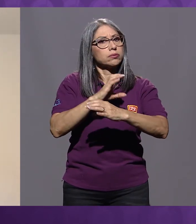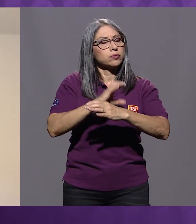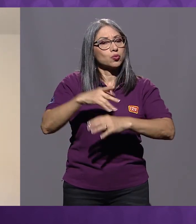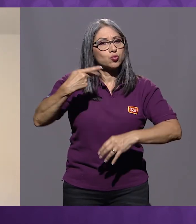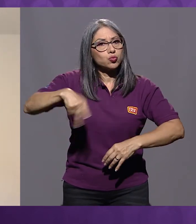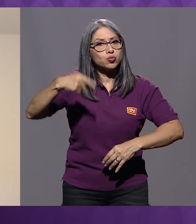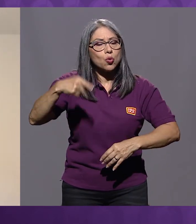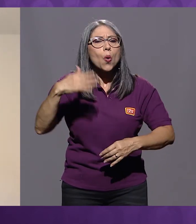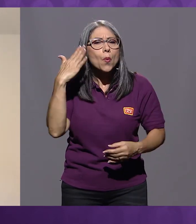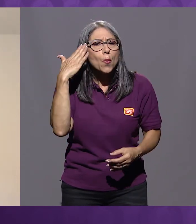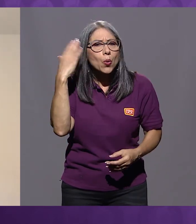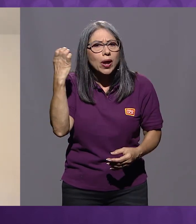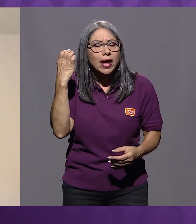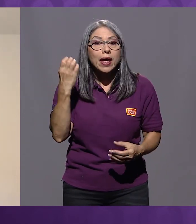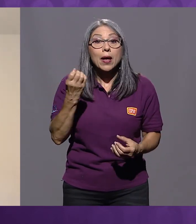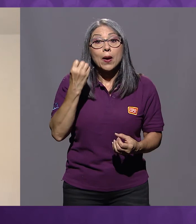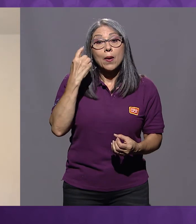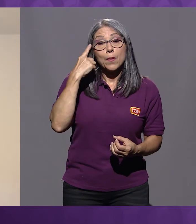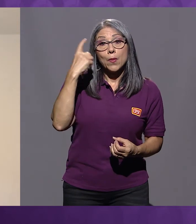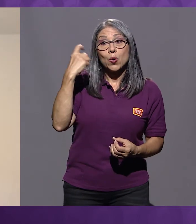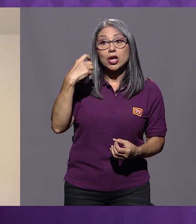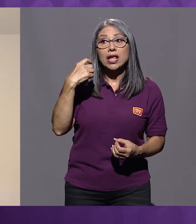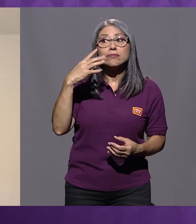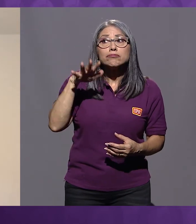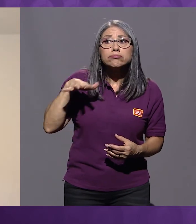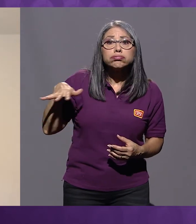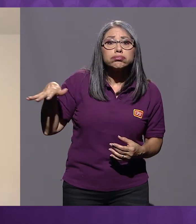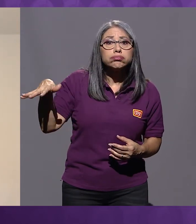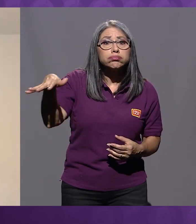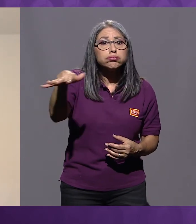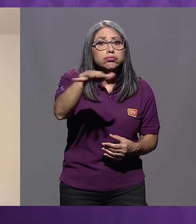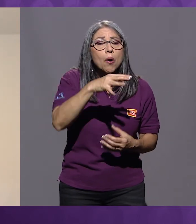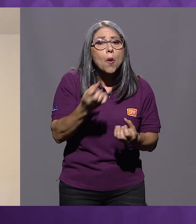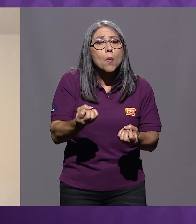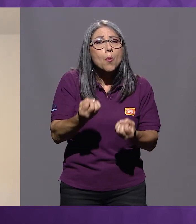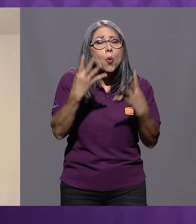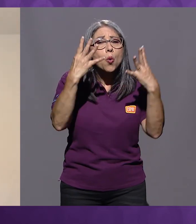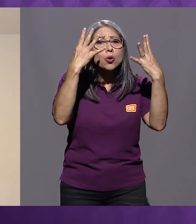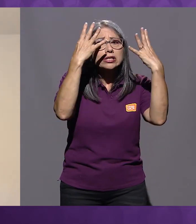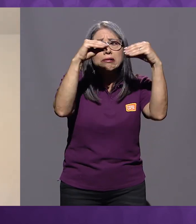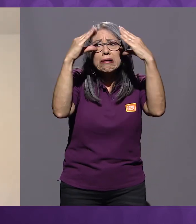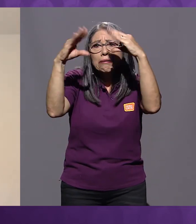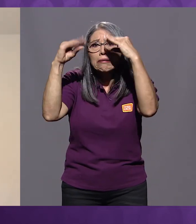claro, hay mucha información afuera que puede ser no